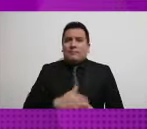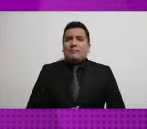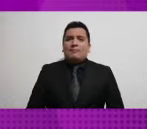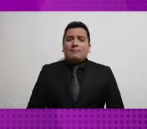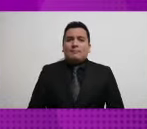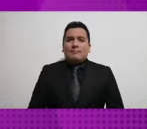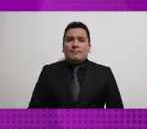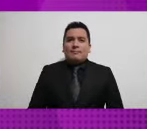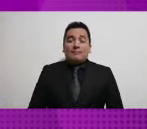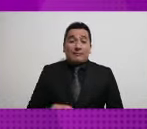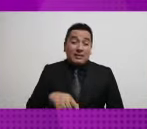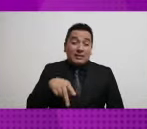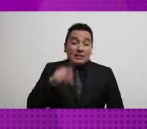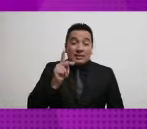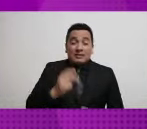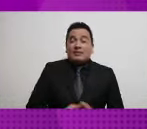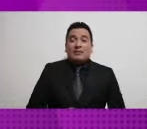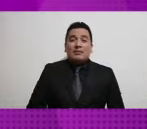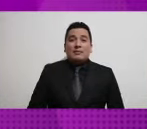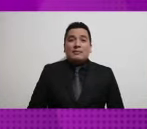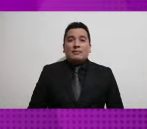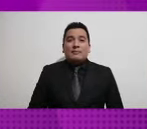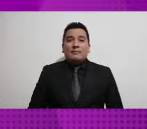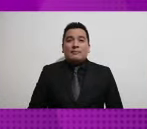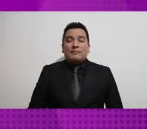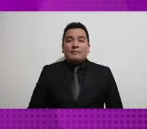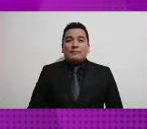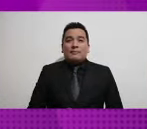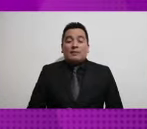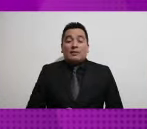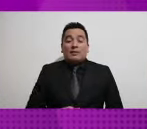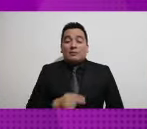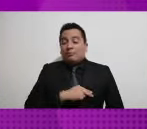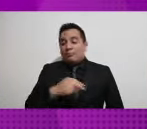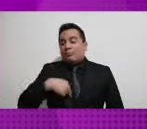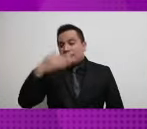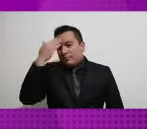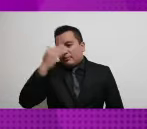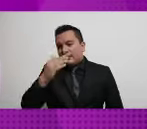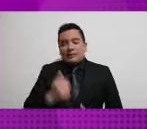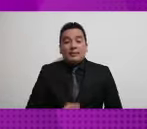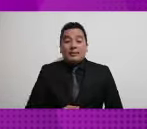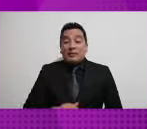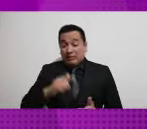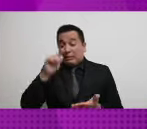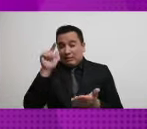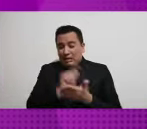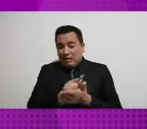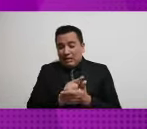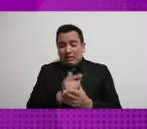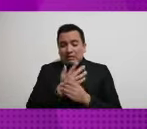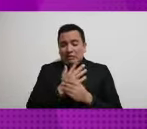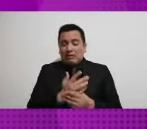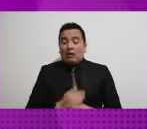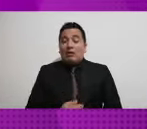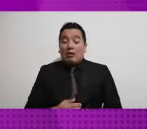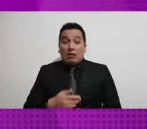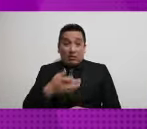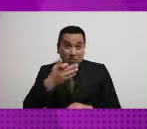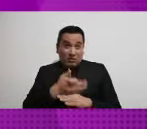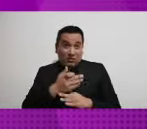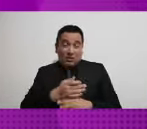padeciendo. Pero como es del conocimiento, no hay una disposición legal que prevea que las y los diputados